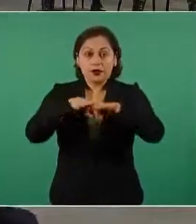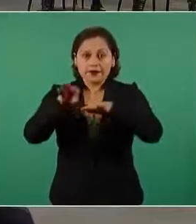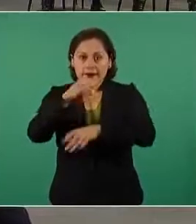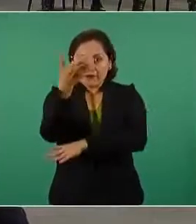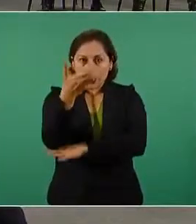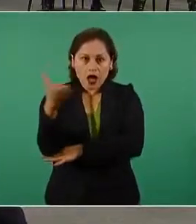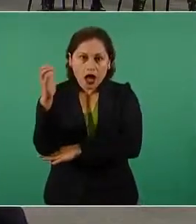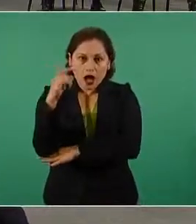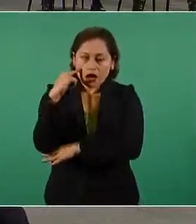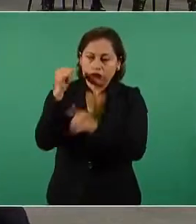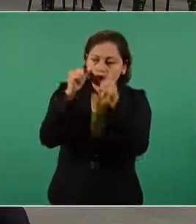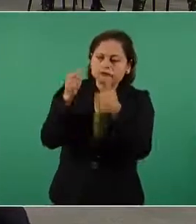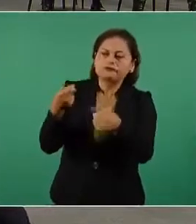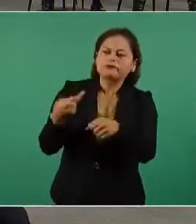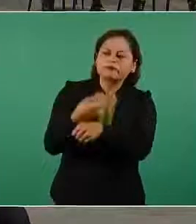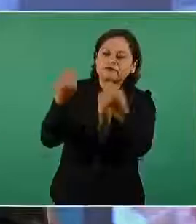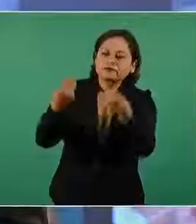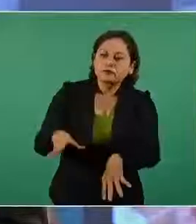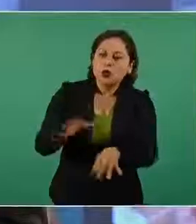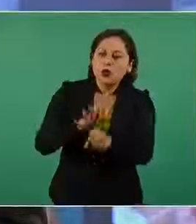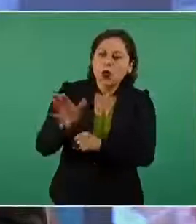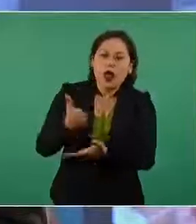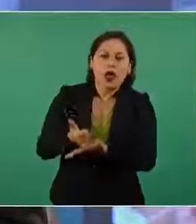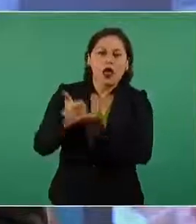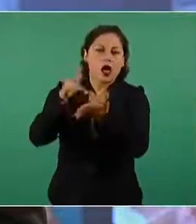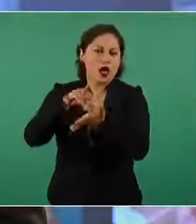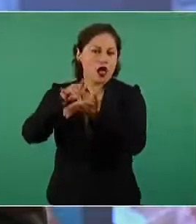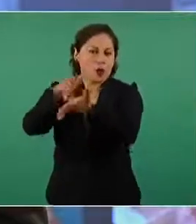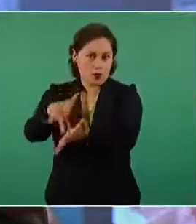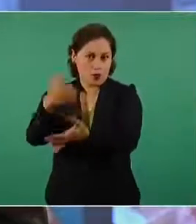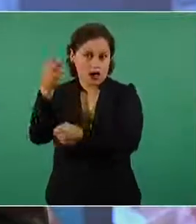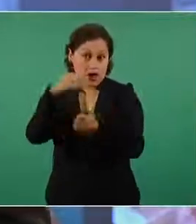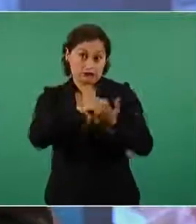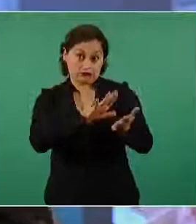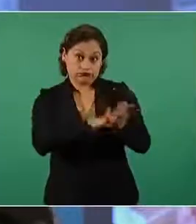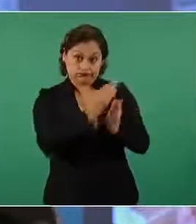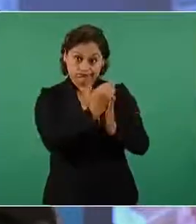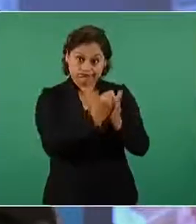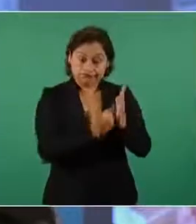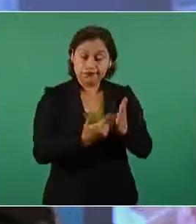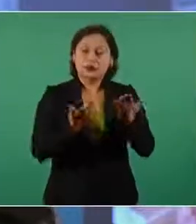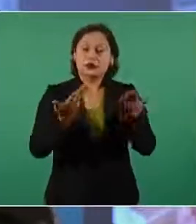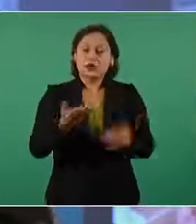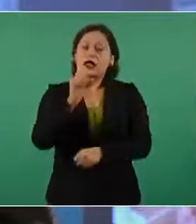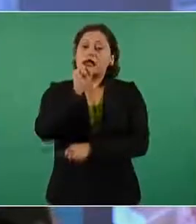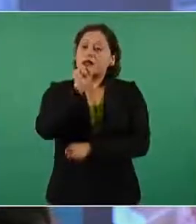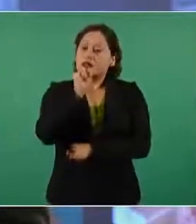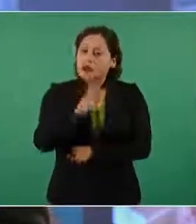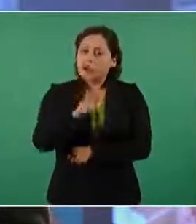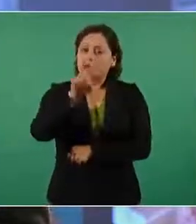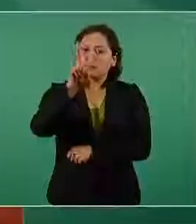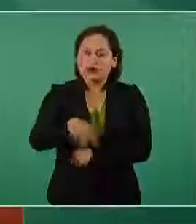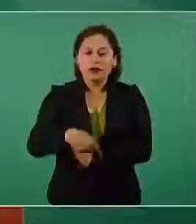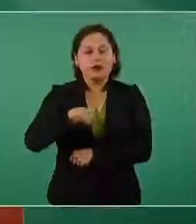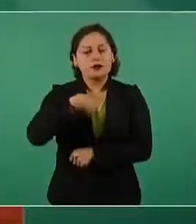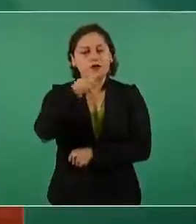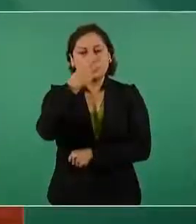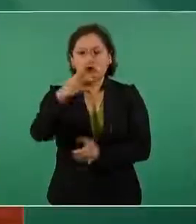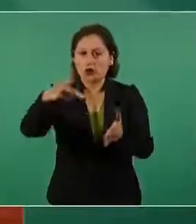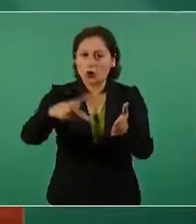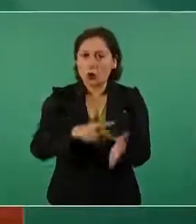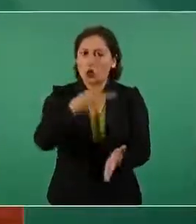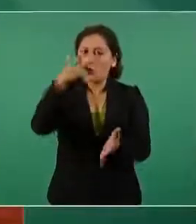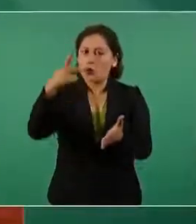agricultores. Por supuesto que también tenemos que resaltar y decir una y otra vez,